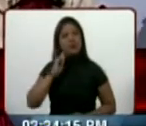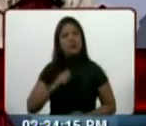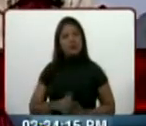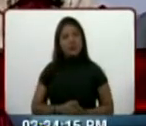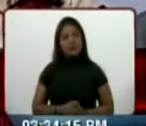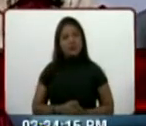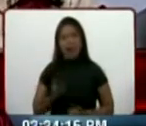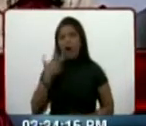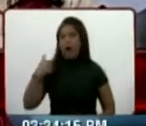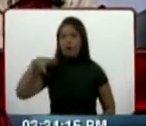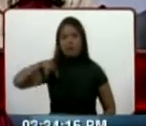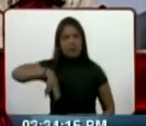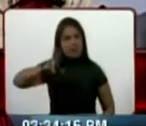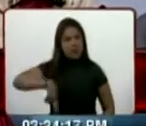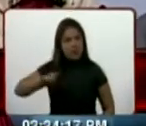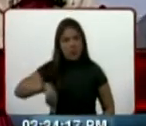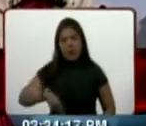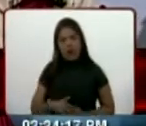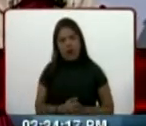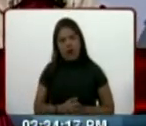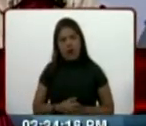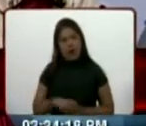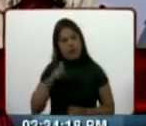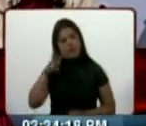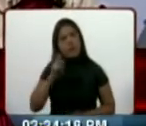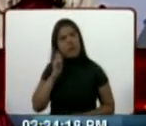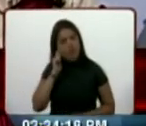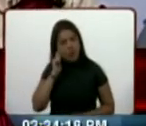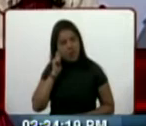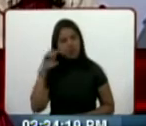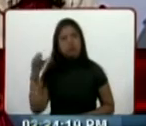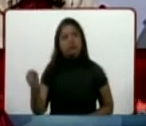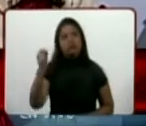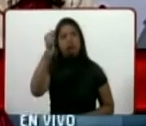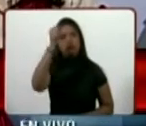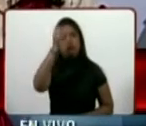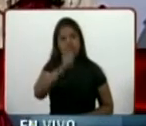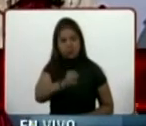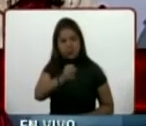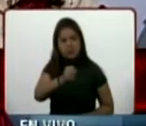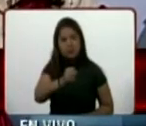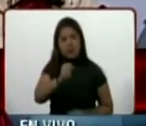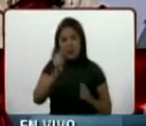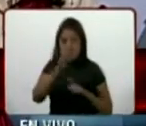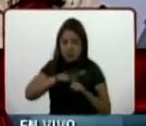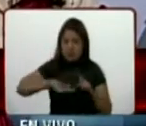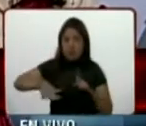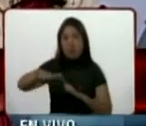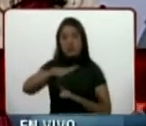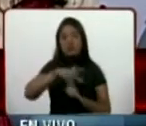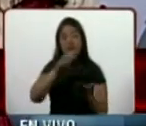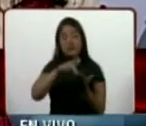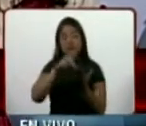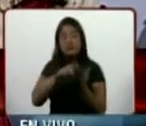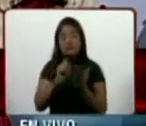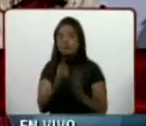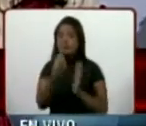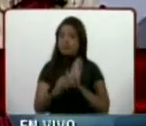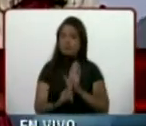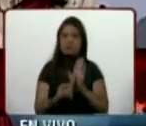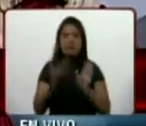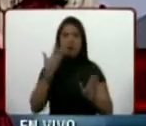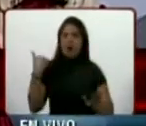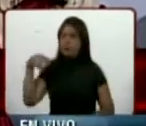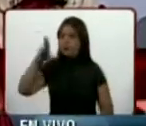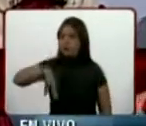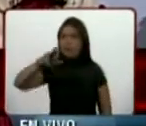antes la mujer fue puesta en una situación de protagonismo. Nunca antes